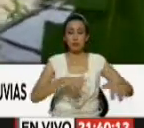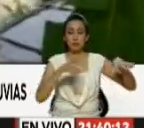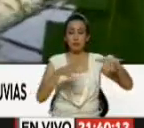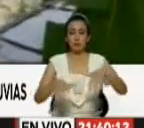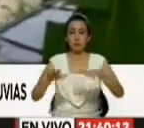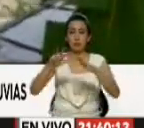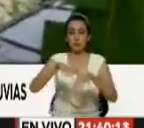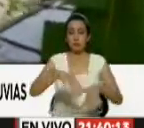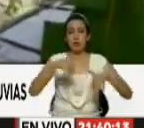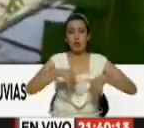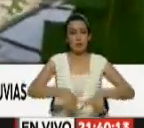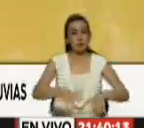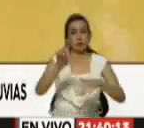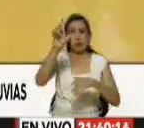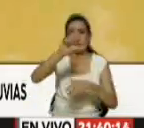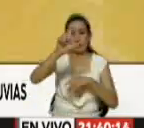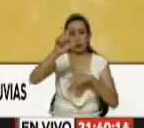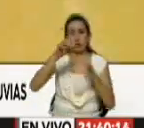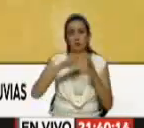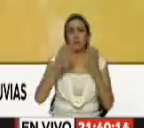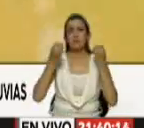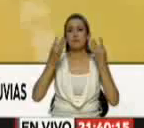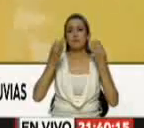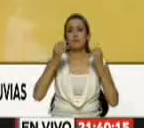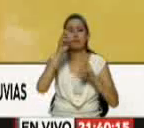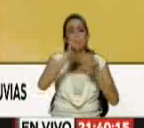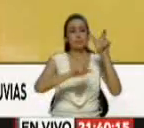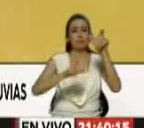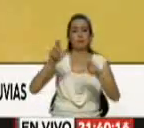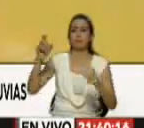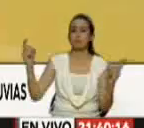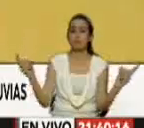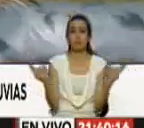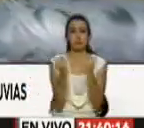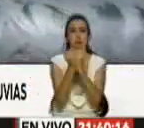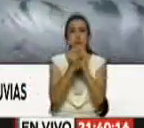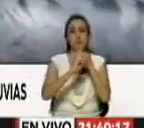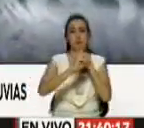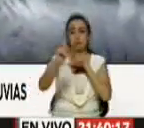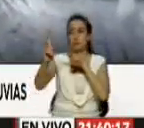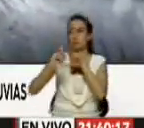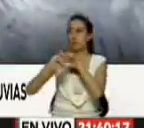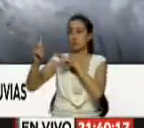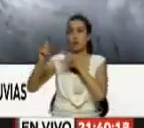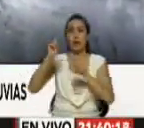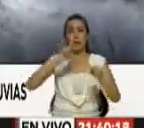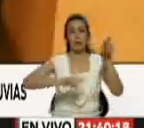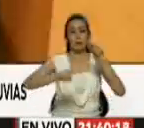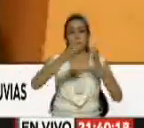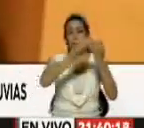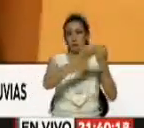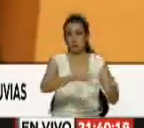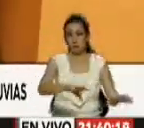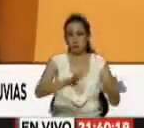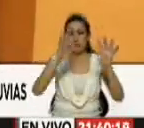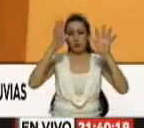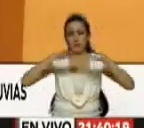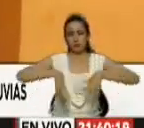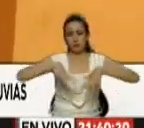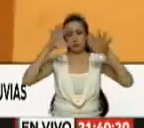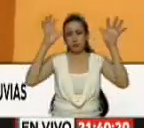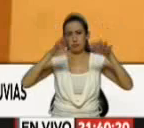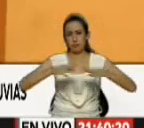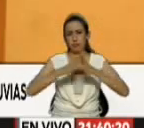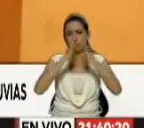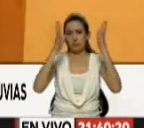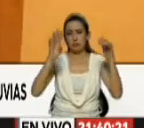continuarán hasta el próximo lunes. Decenas de miles de personas han sido desplazadas, varias están desaparecidas, con lluvias incesantes